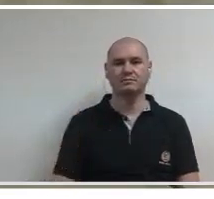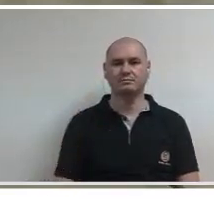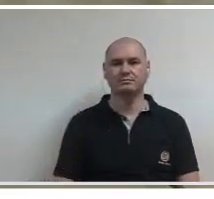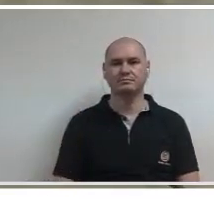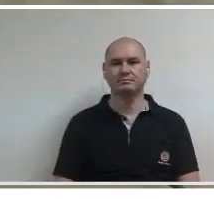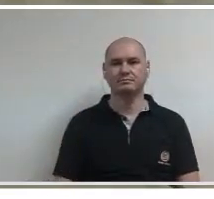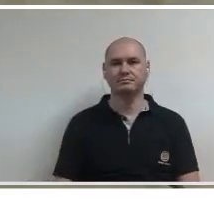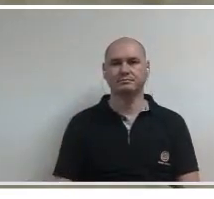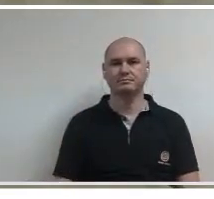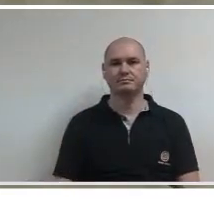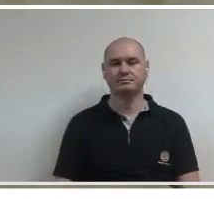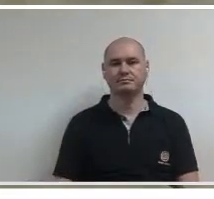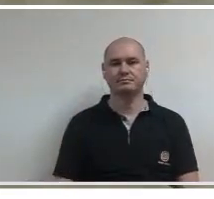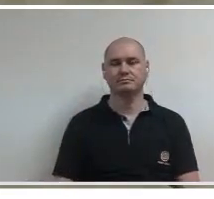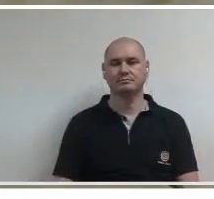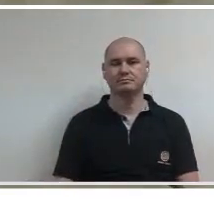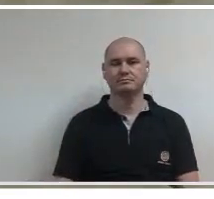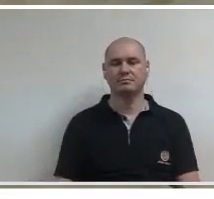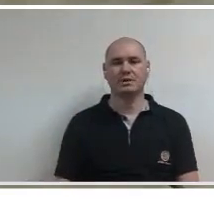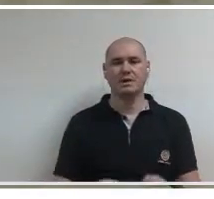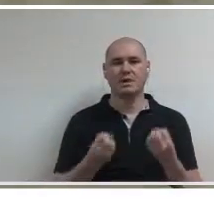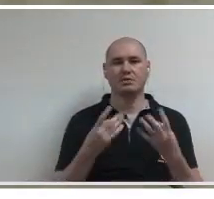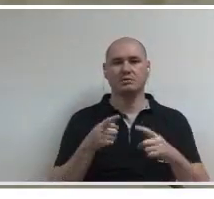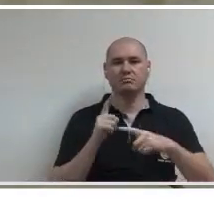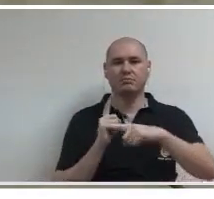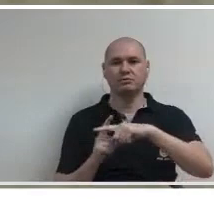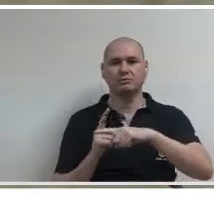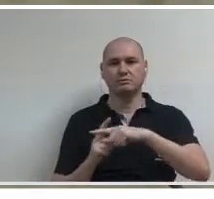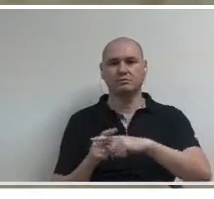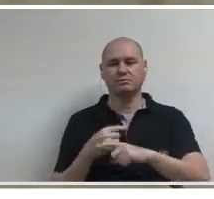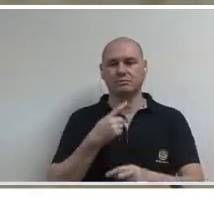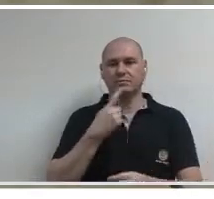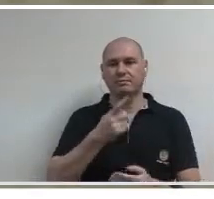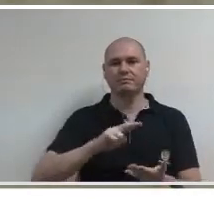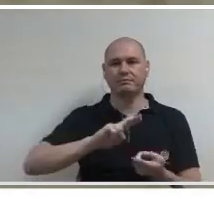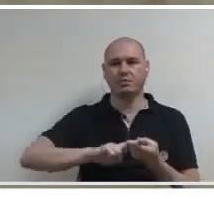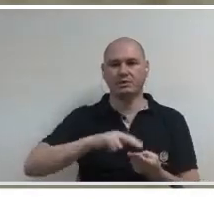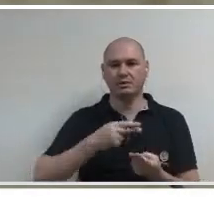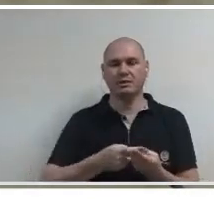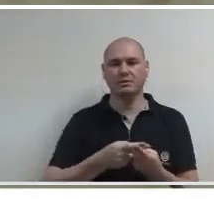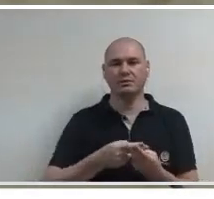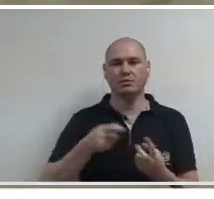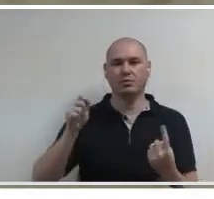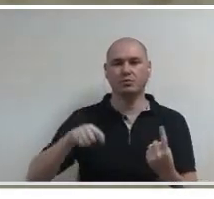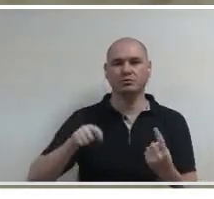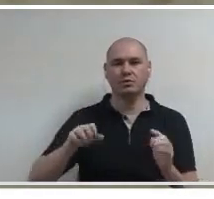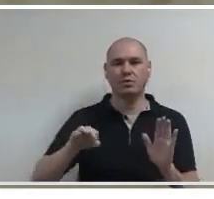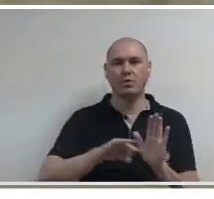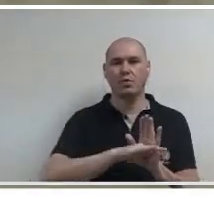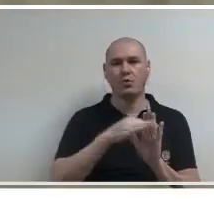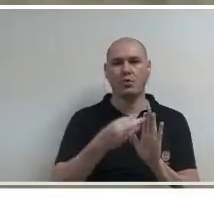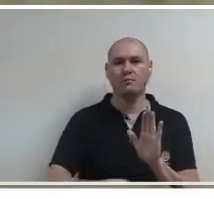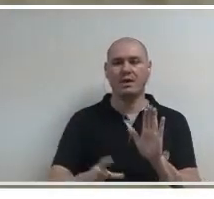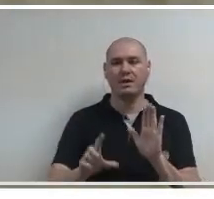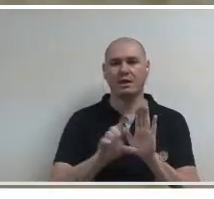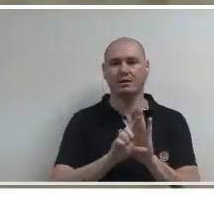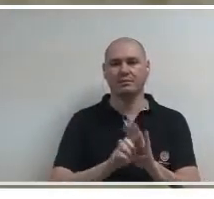y simplemente en términos positivos, entonces reiterar a los magistrados que cumplan con la ley y con la